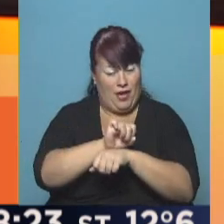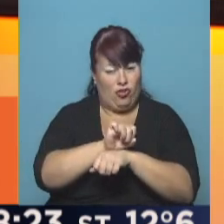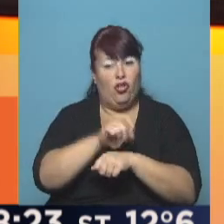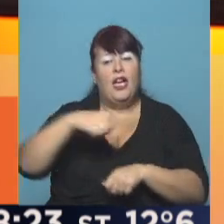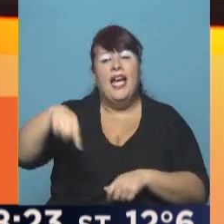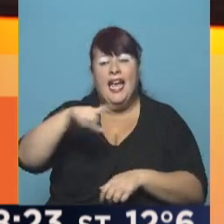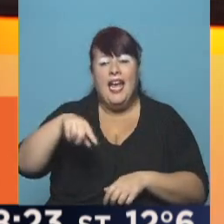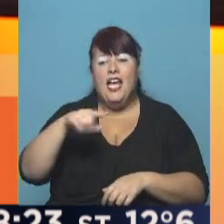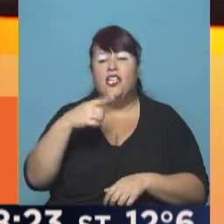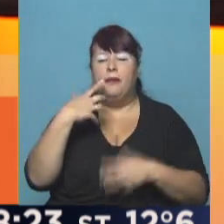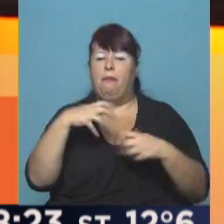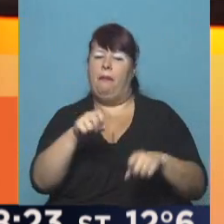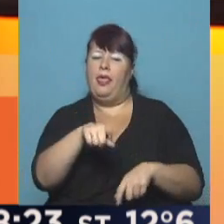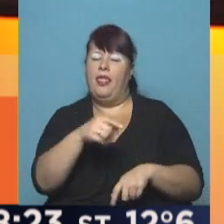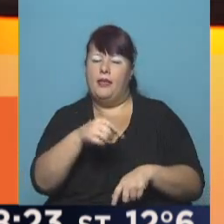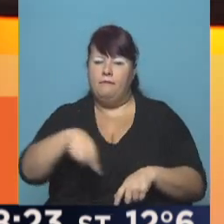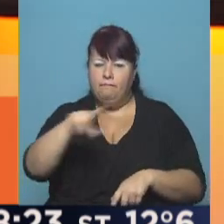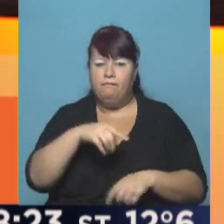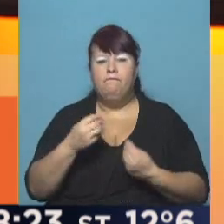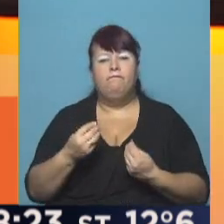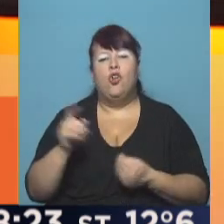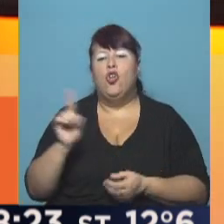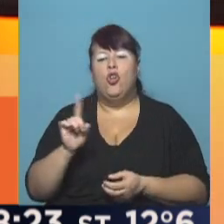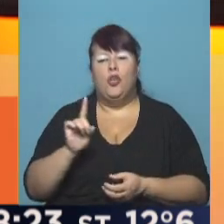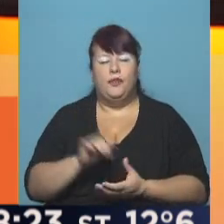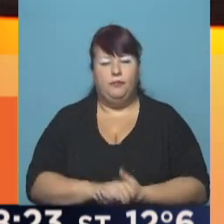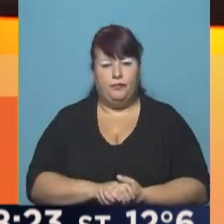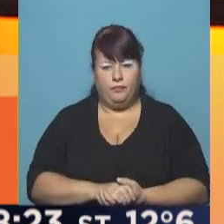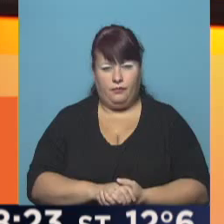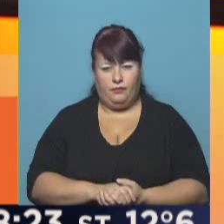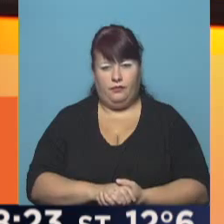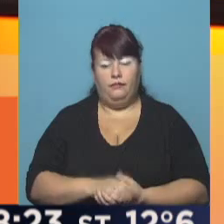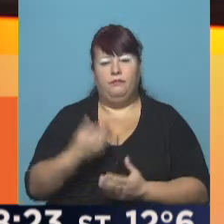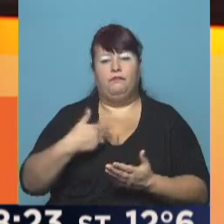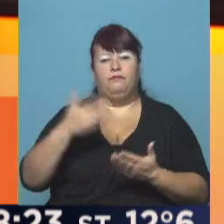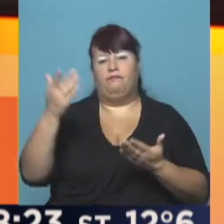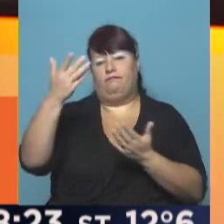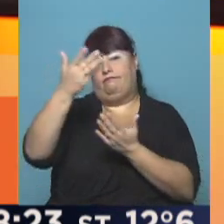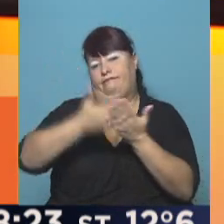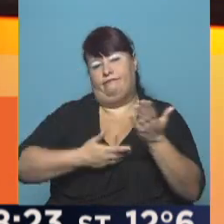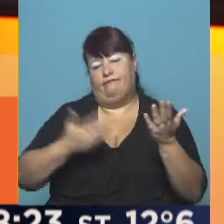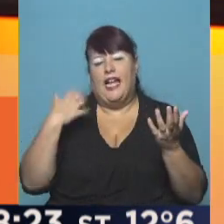y ellos lo que detectan ahí es que no hay, hacen un barrido